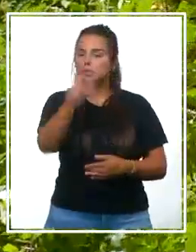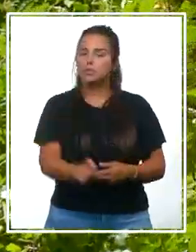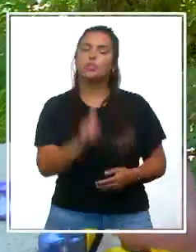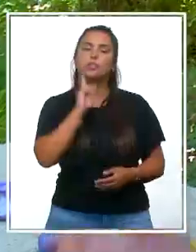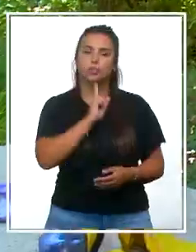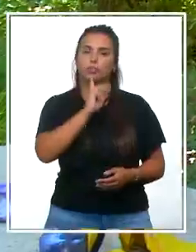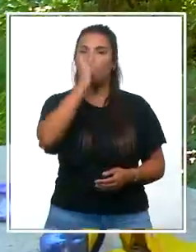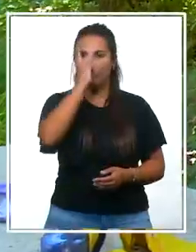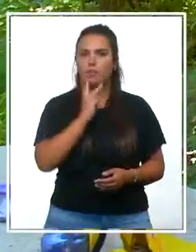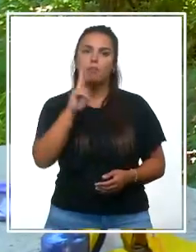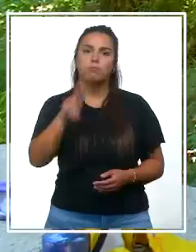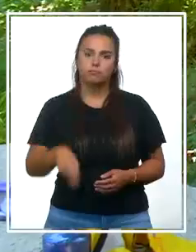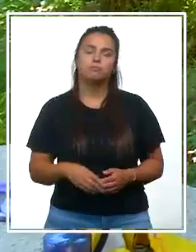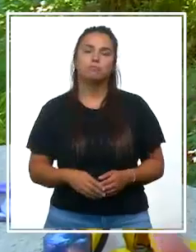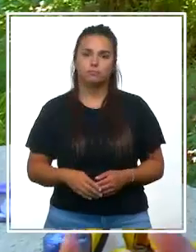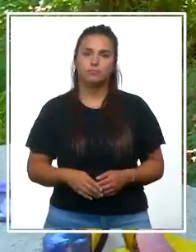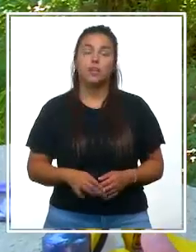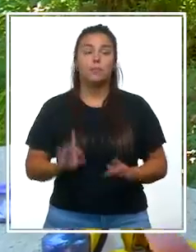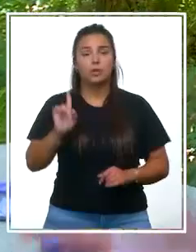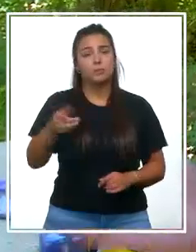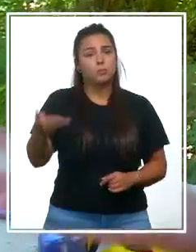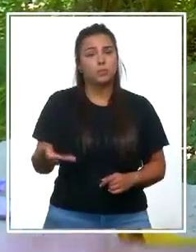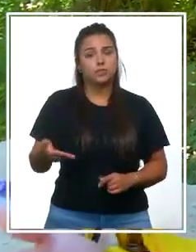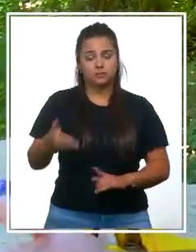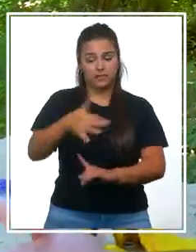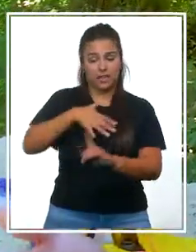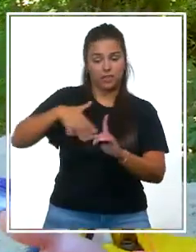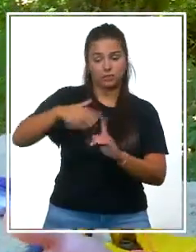una persona sordociega, pero sobre todo porque el